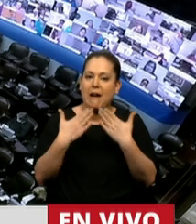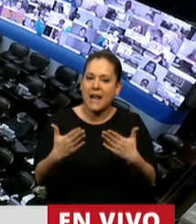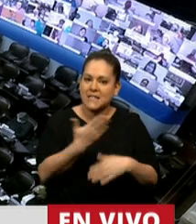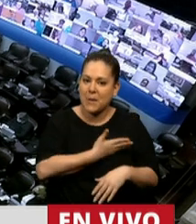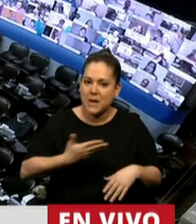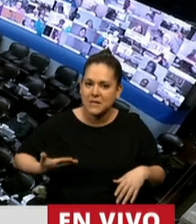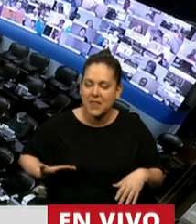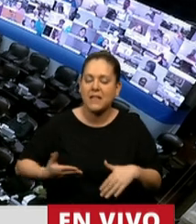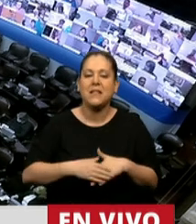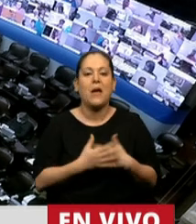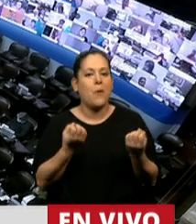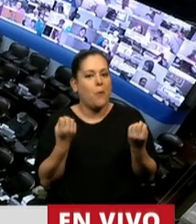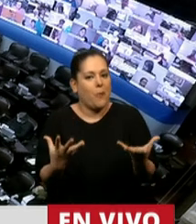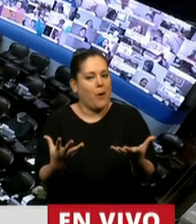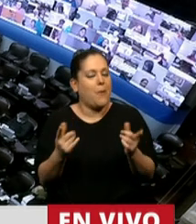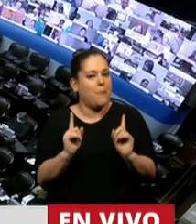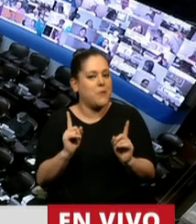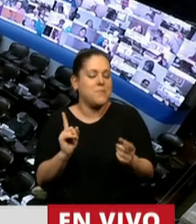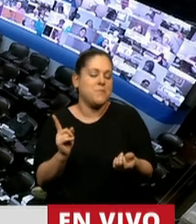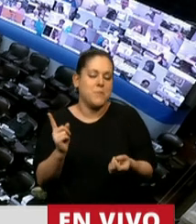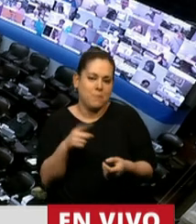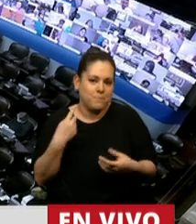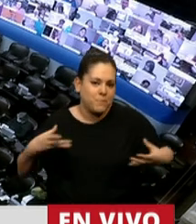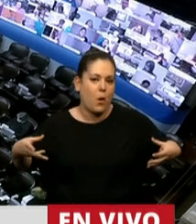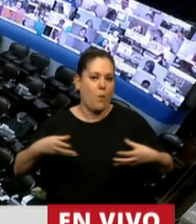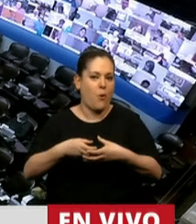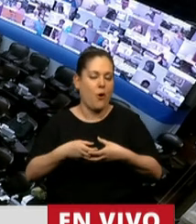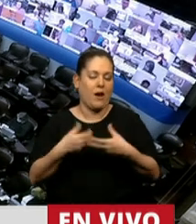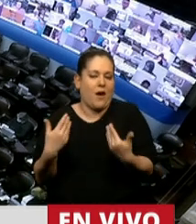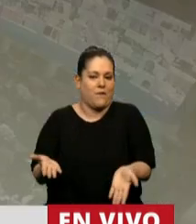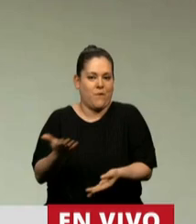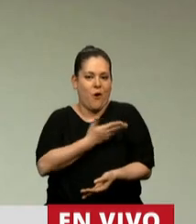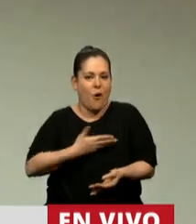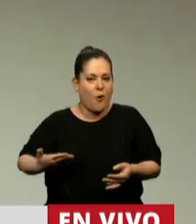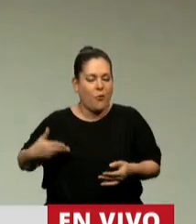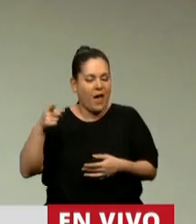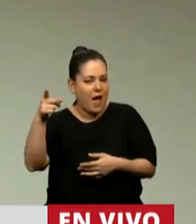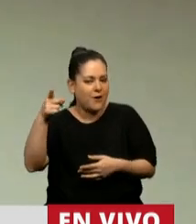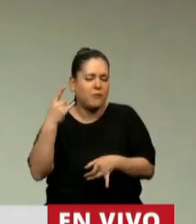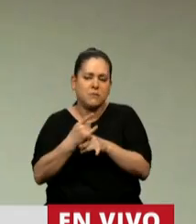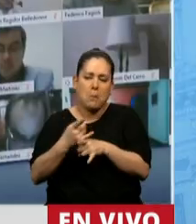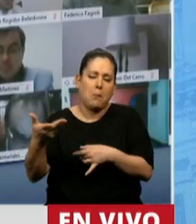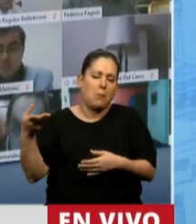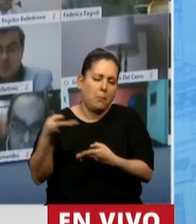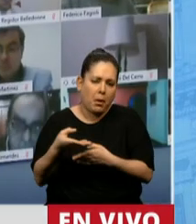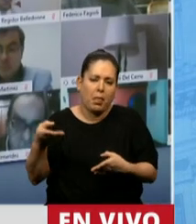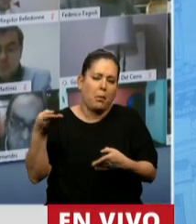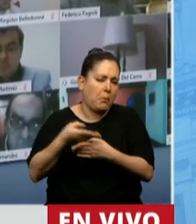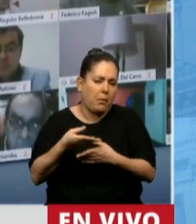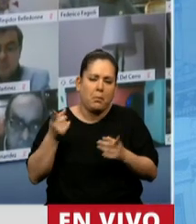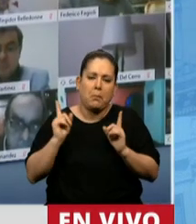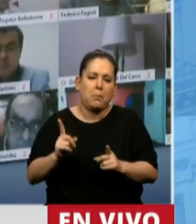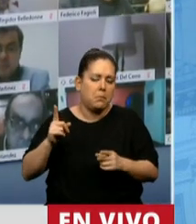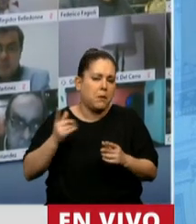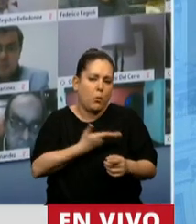presidente bueno como es F a su costumbre el bloque hoy oficialista vive permanentemente denostando Todo lo que